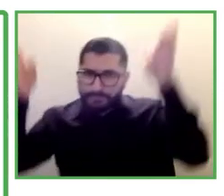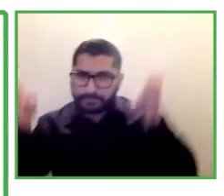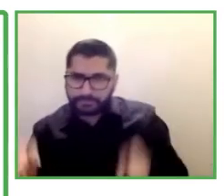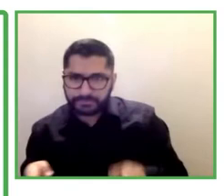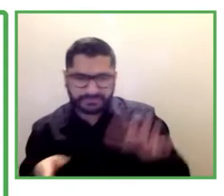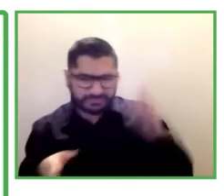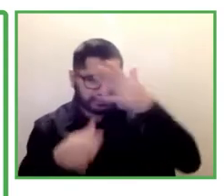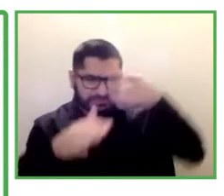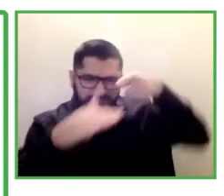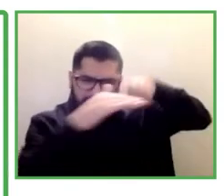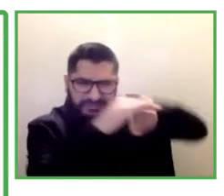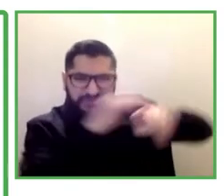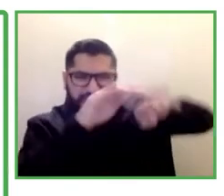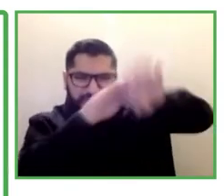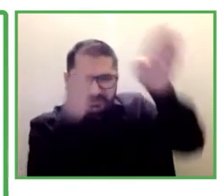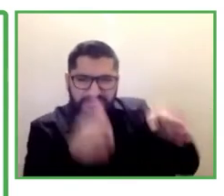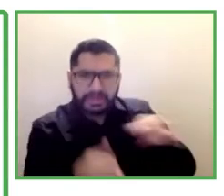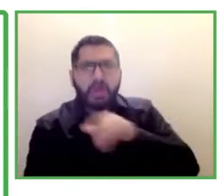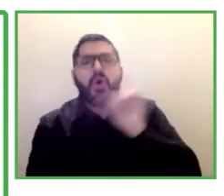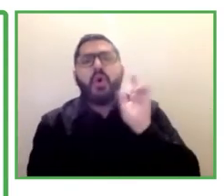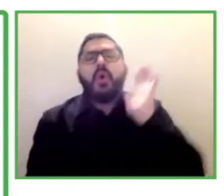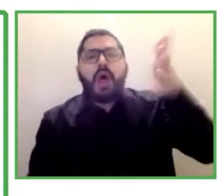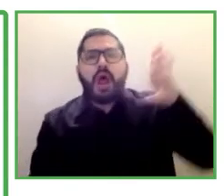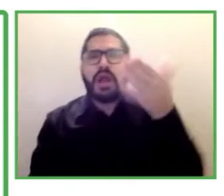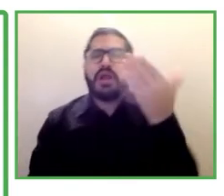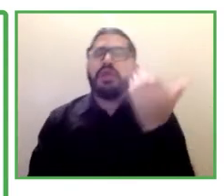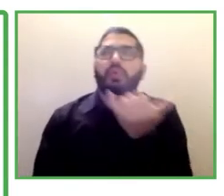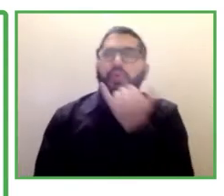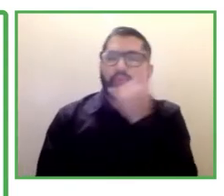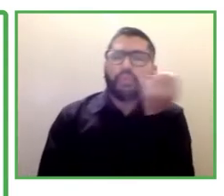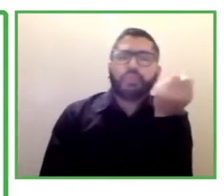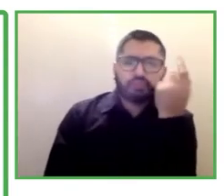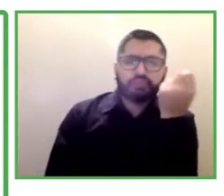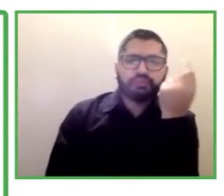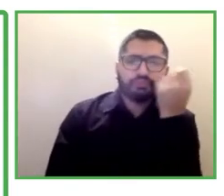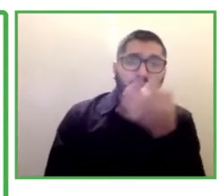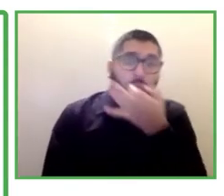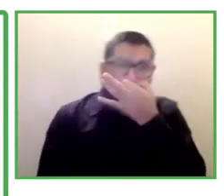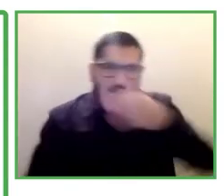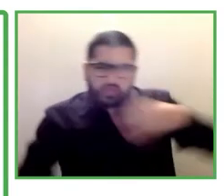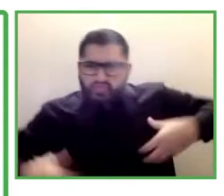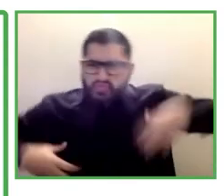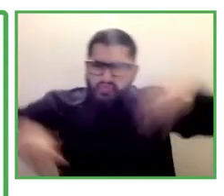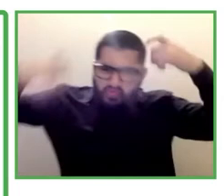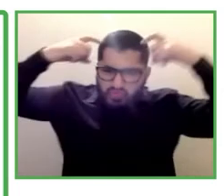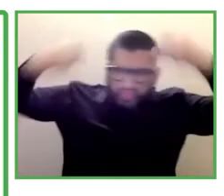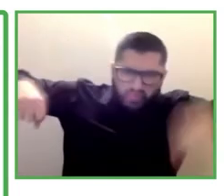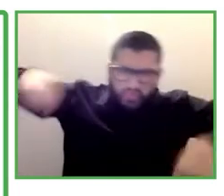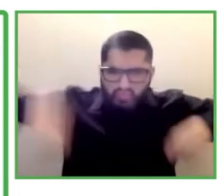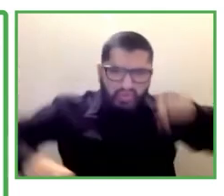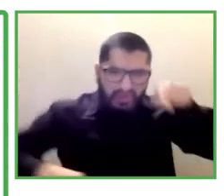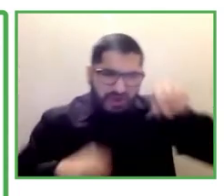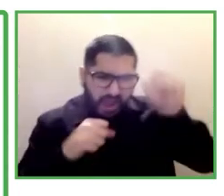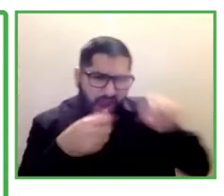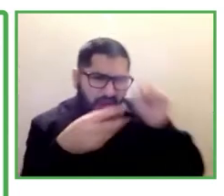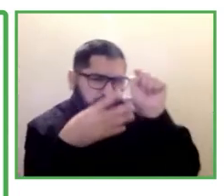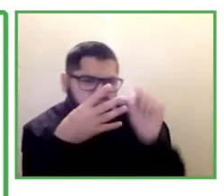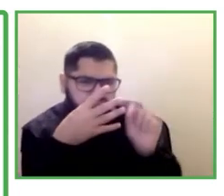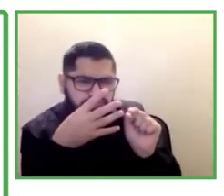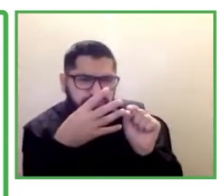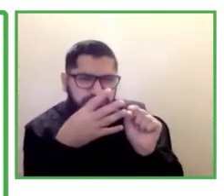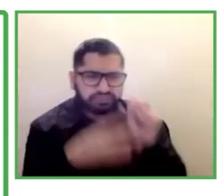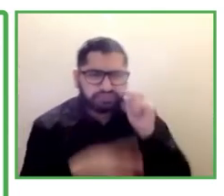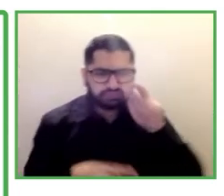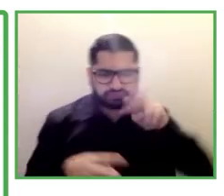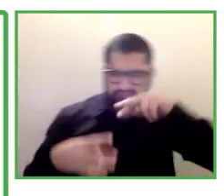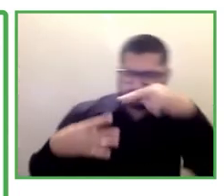que comprende que el oso tiene una lista, que tiene una lista para comerse animales, y le pregunta si él